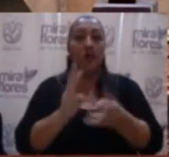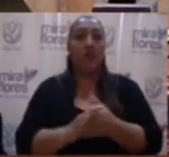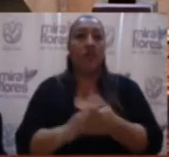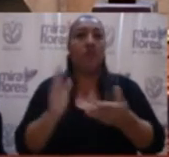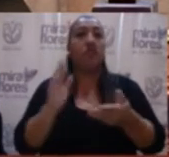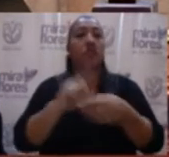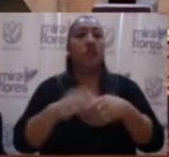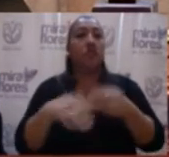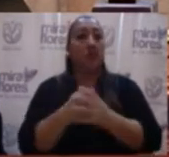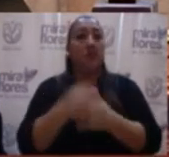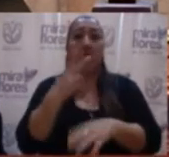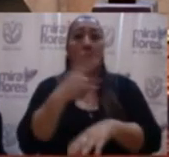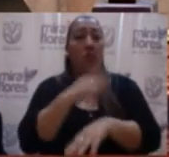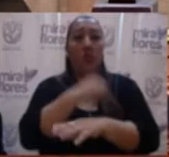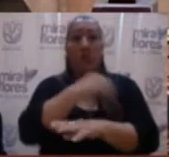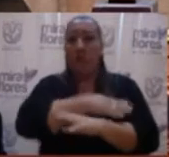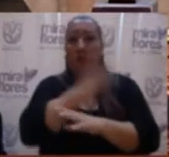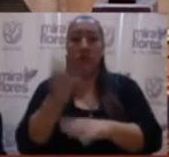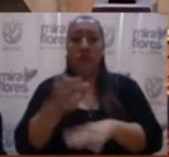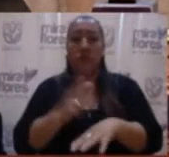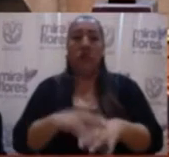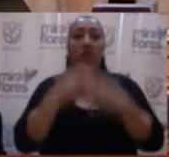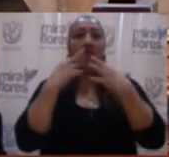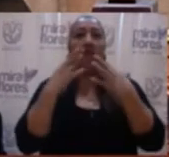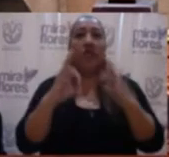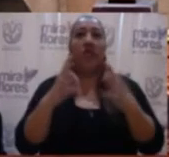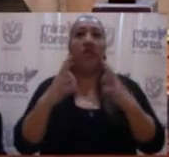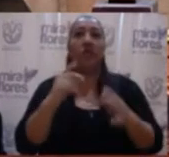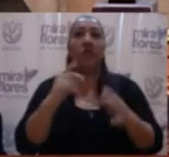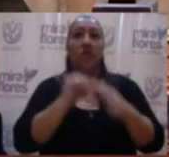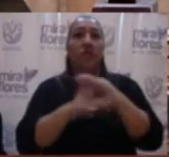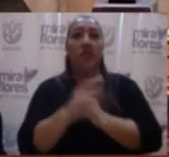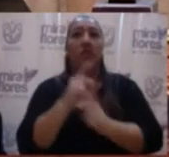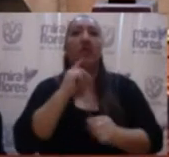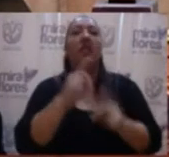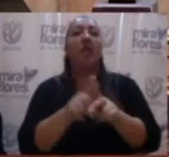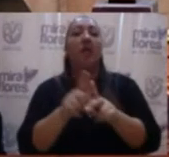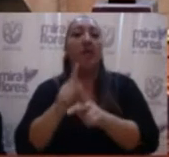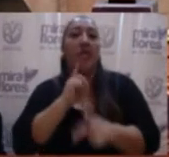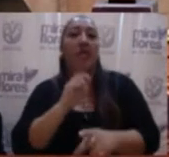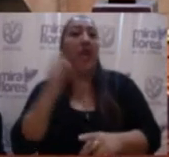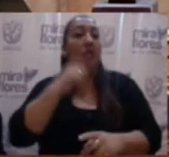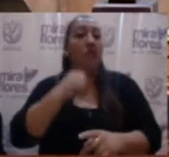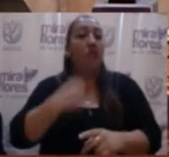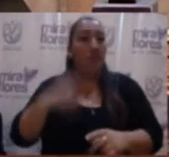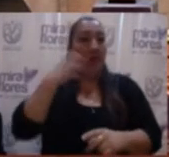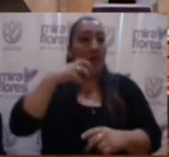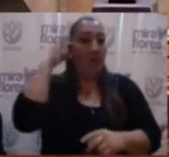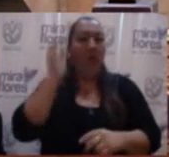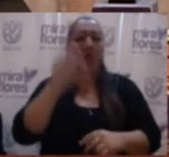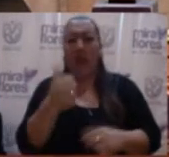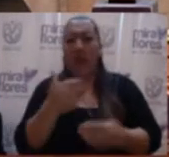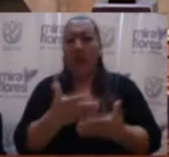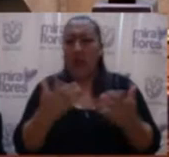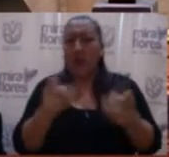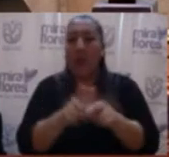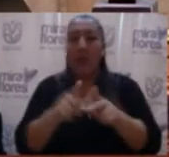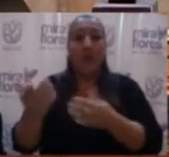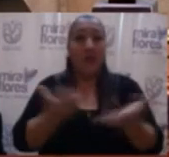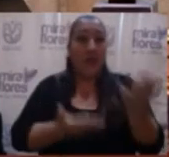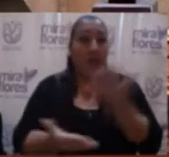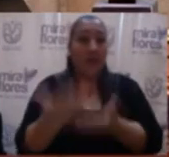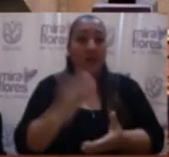servicio ciudadano las 24 horas, el Facebook institucional y también otros aplicativos que también son